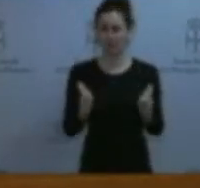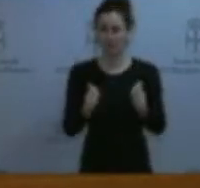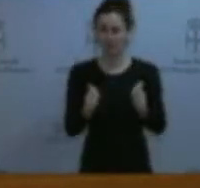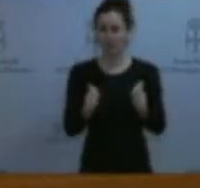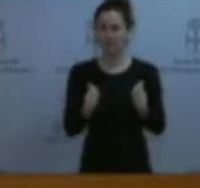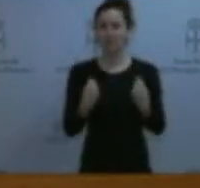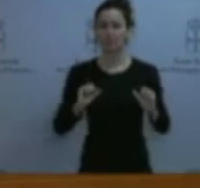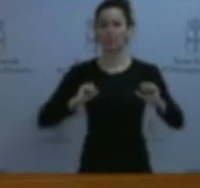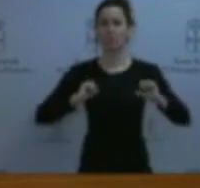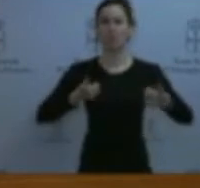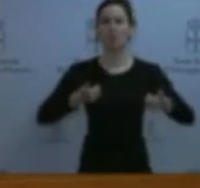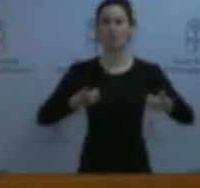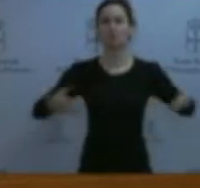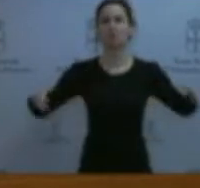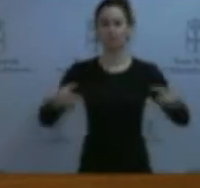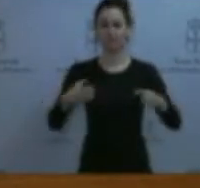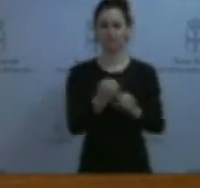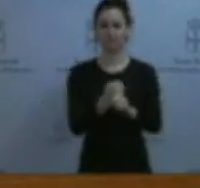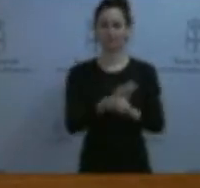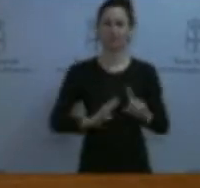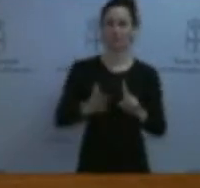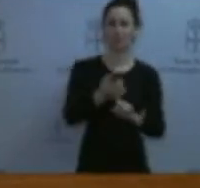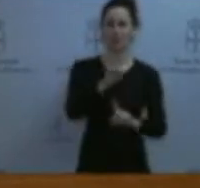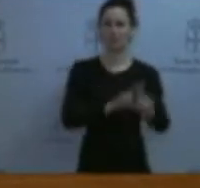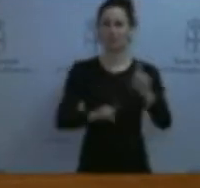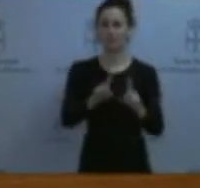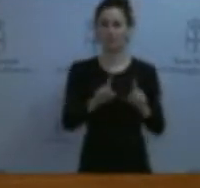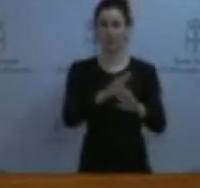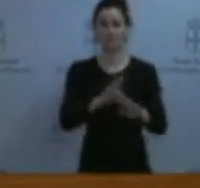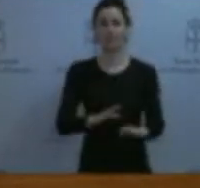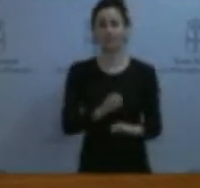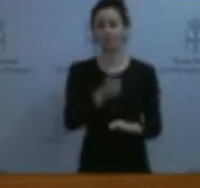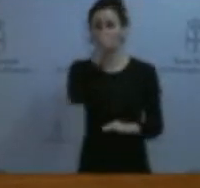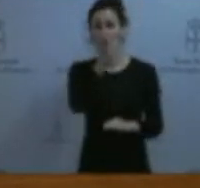a trabajar todos conjuntos para solventar este problema. Difícilmente